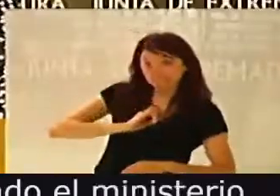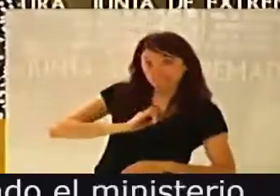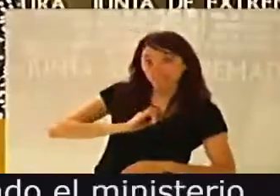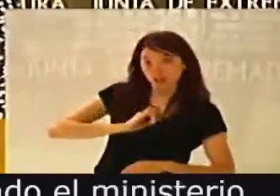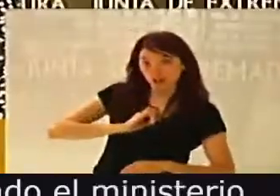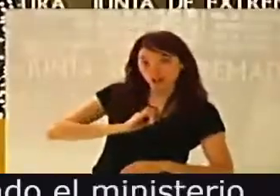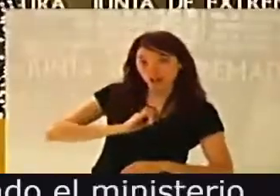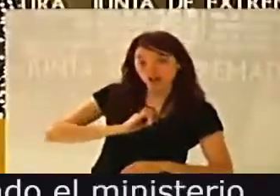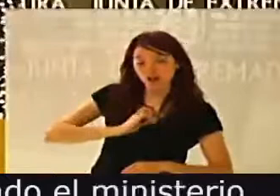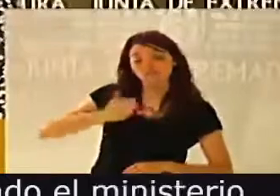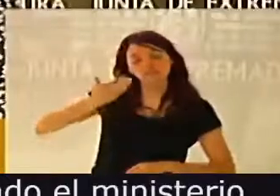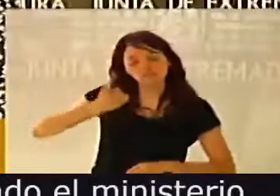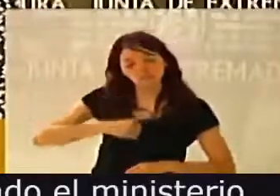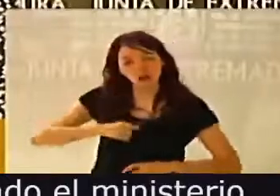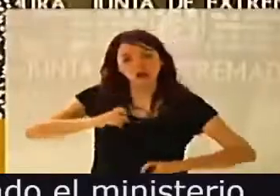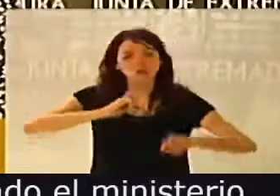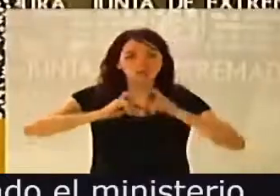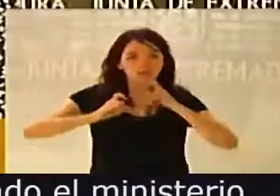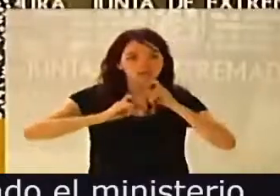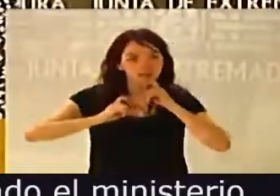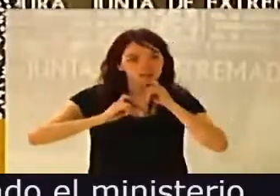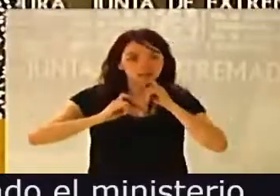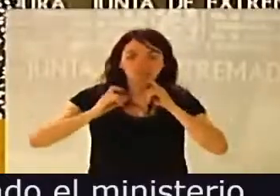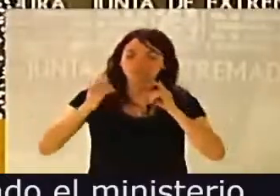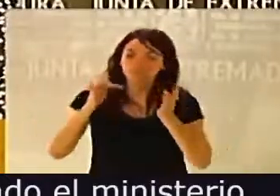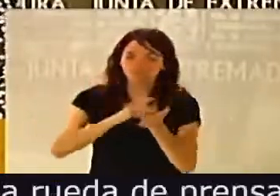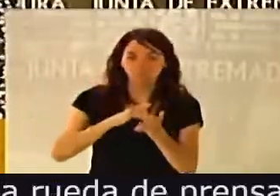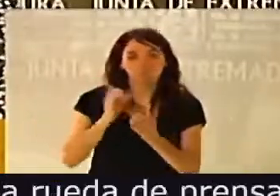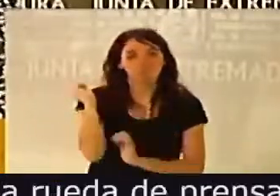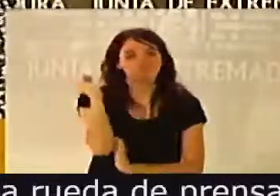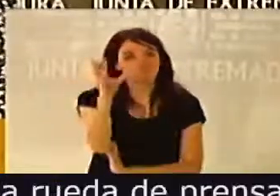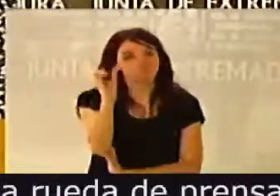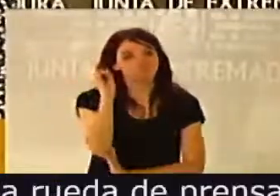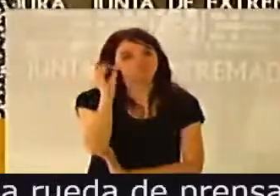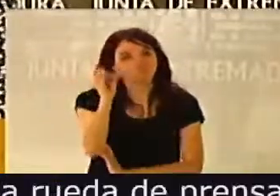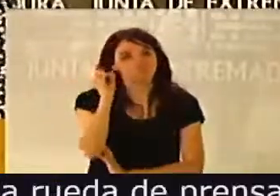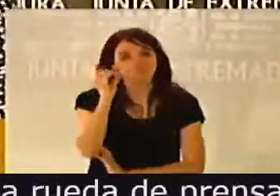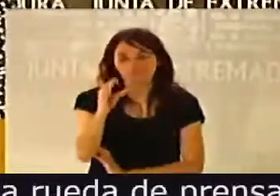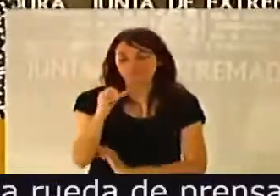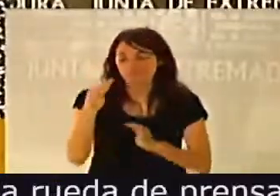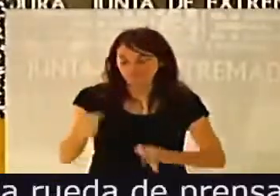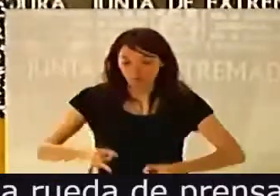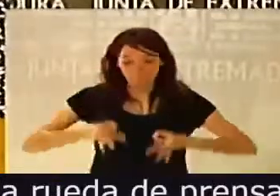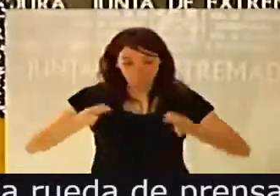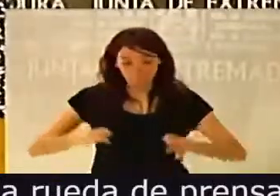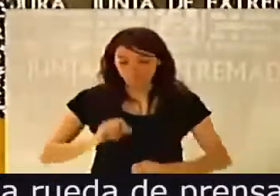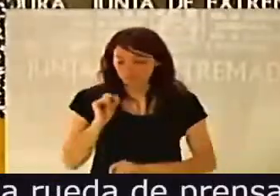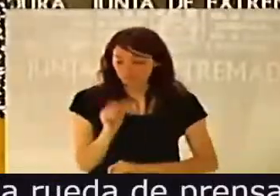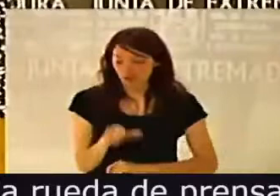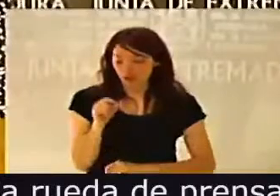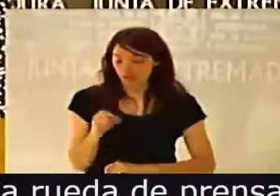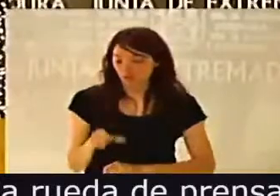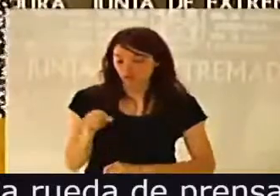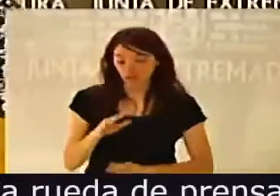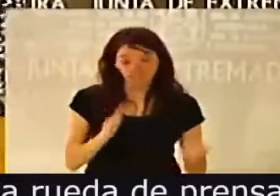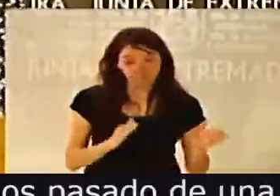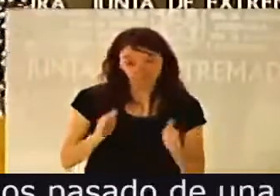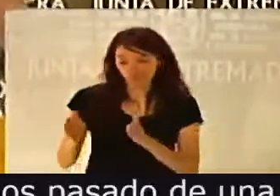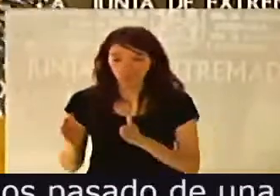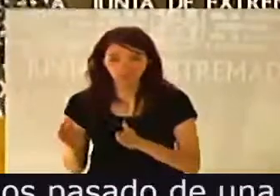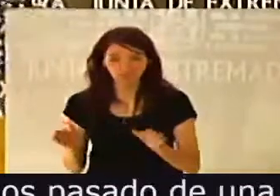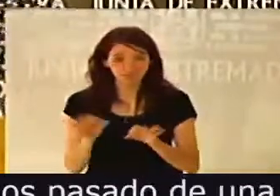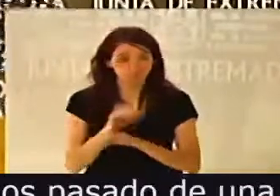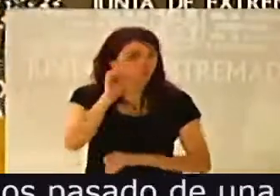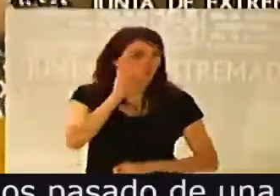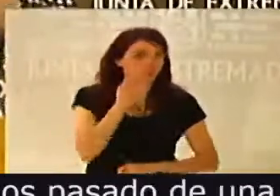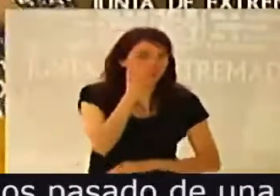se dará la rueda de prensa oportuna que venimos dando cada vez que hemos pasado de una fase a otra. No sé si es el